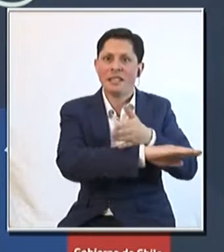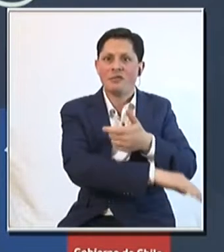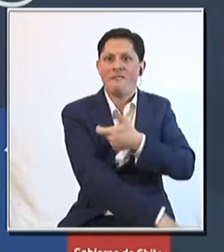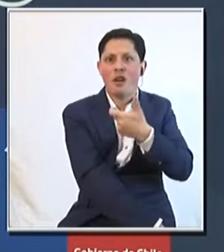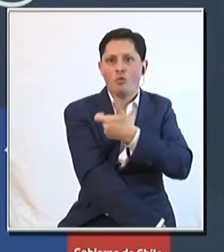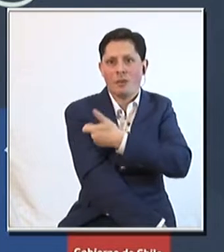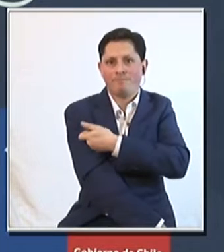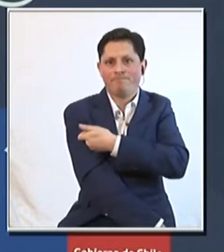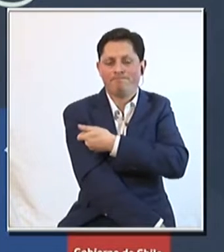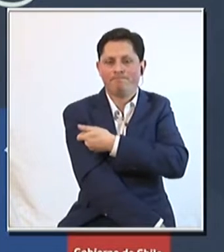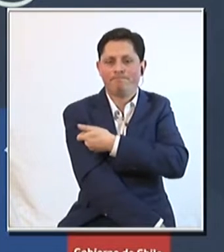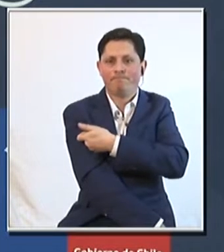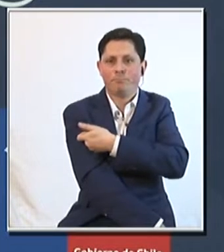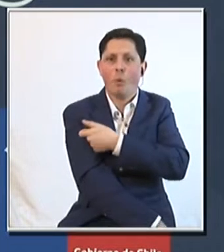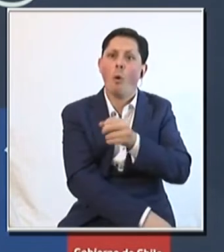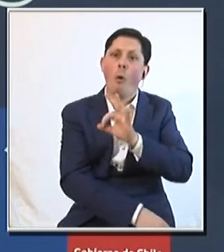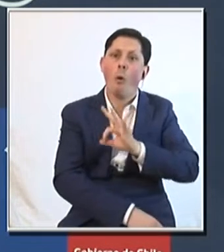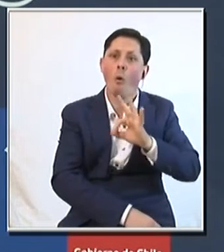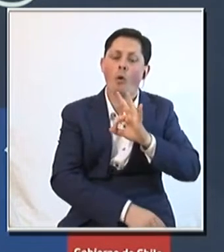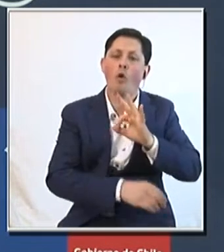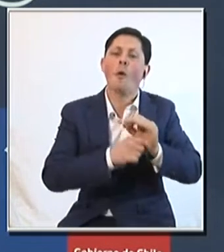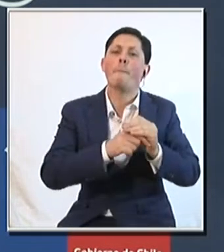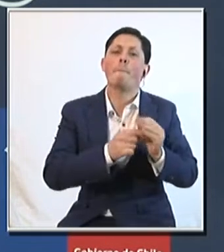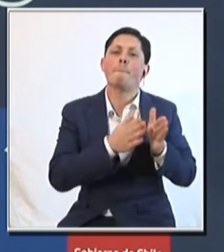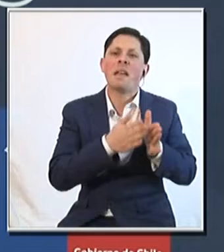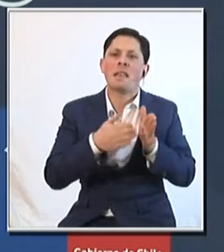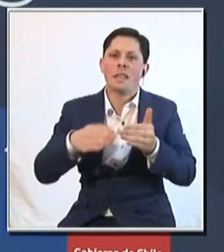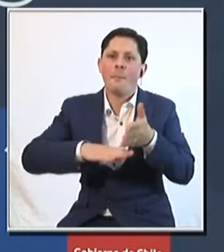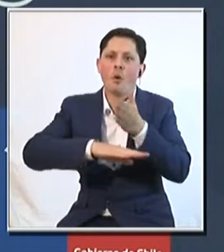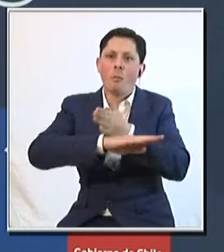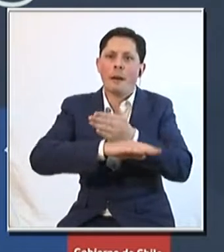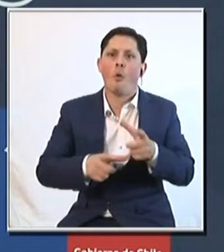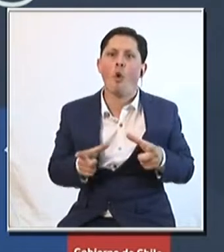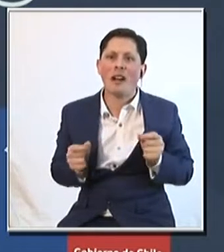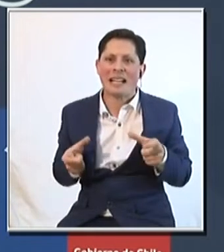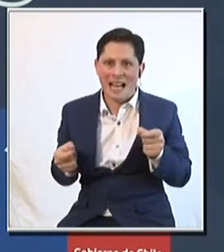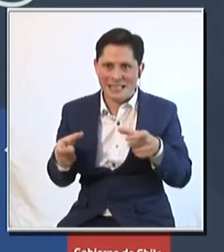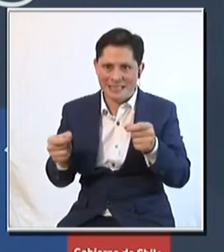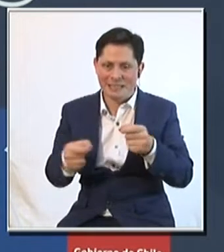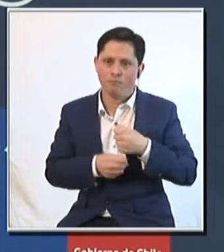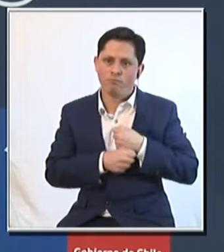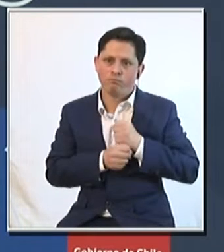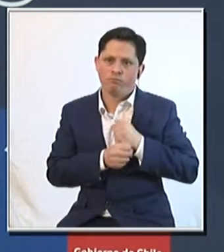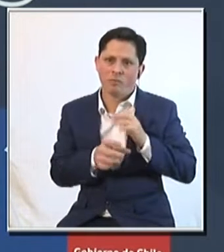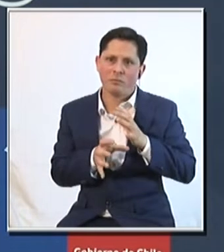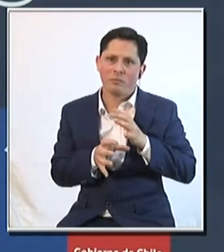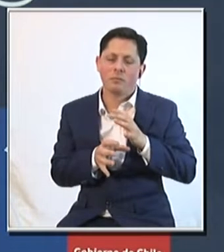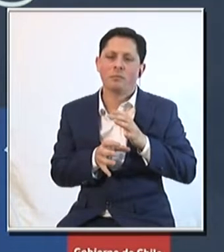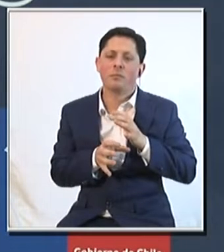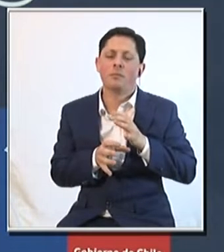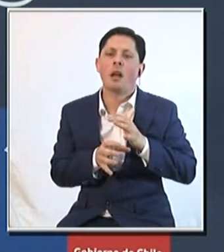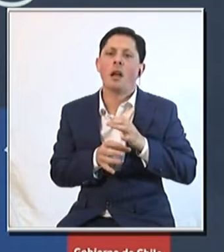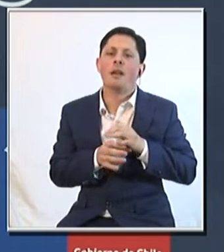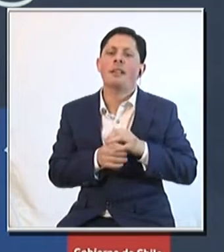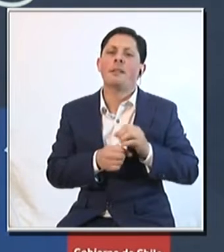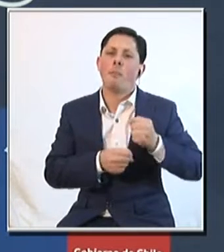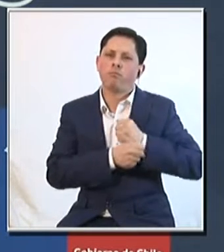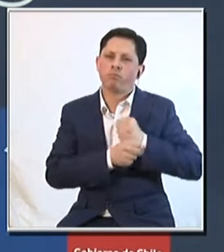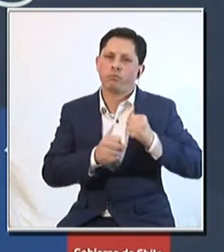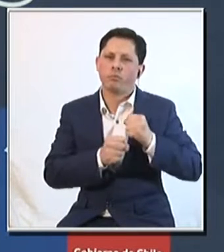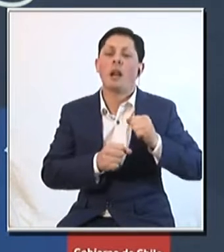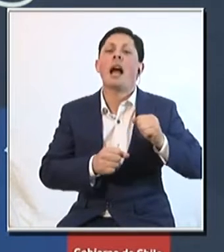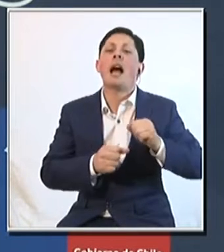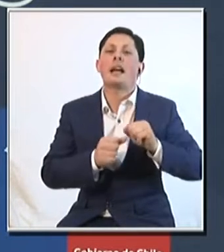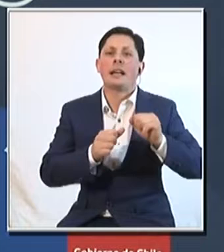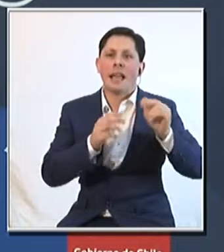vacuna, ni con medidas de protección. Por ejemplo, un cáncer o un infarto. Por lo tanto, cada vez que nos